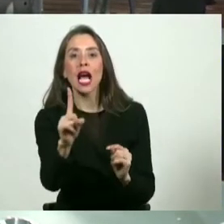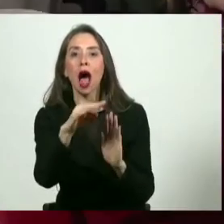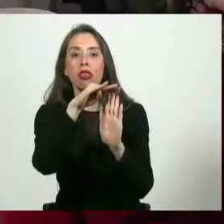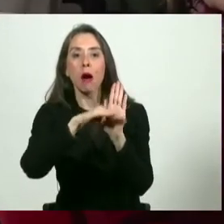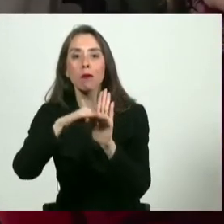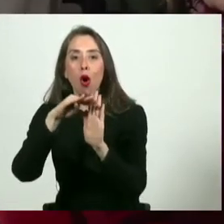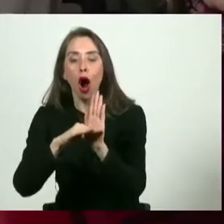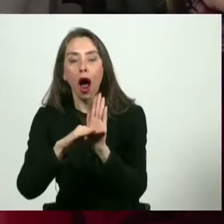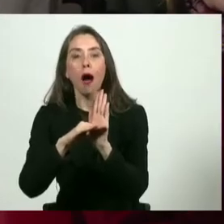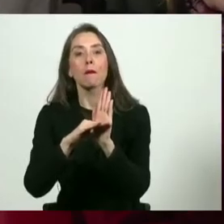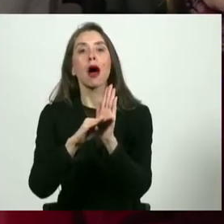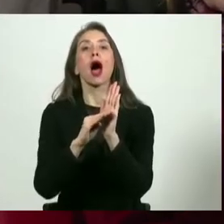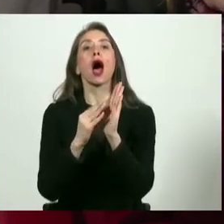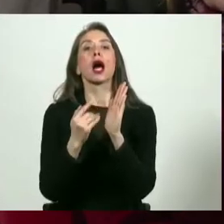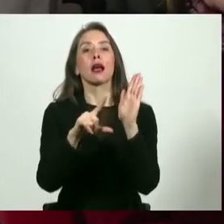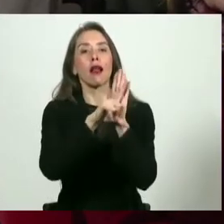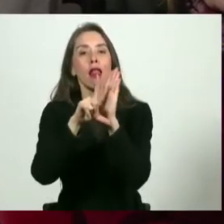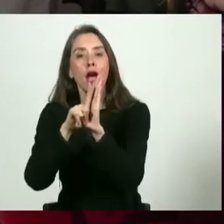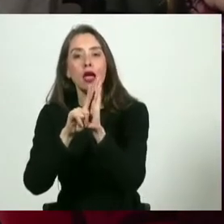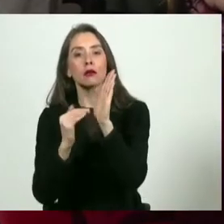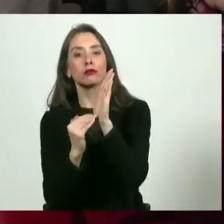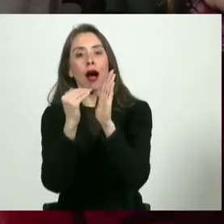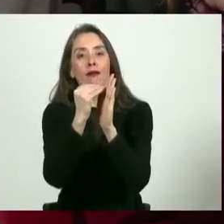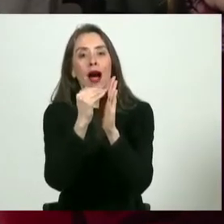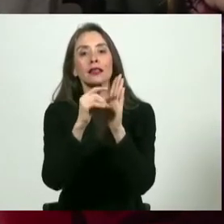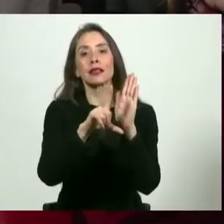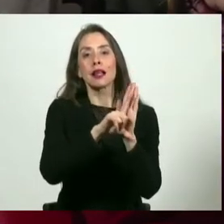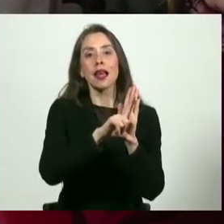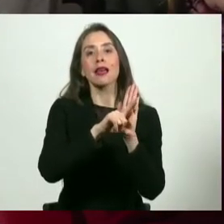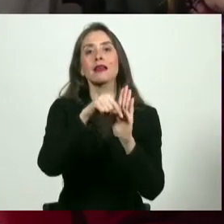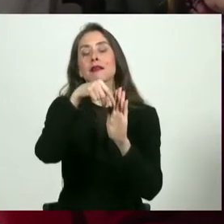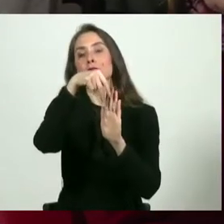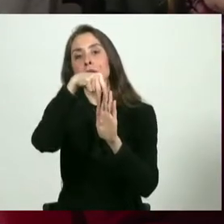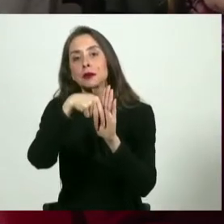programas, el avance normativo, tanto legal como